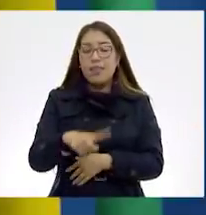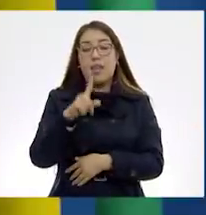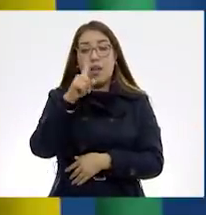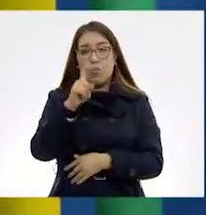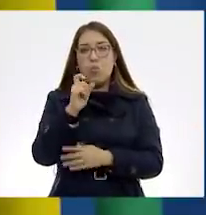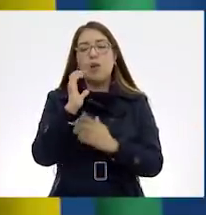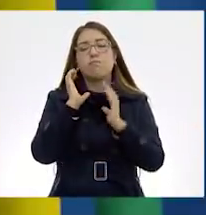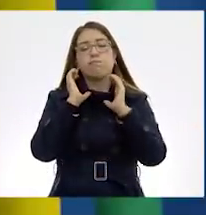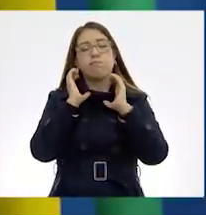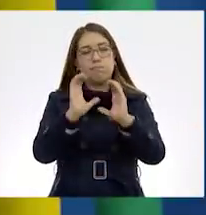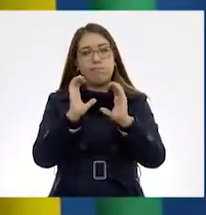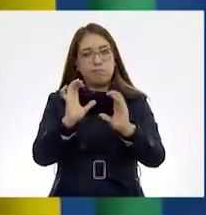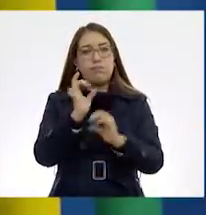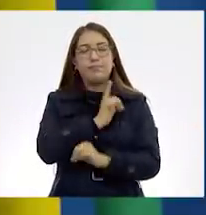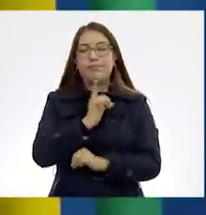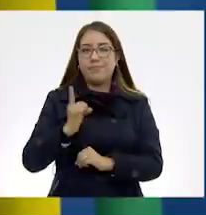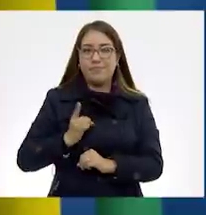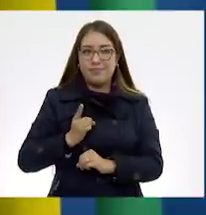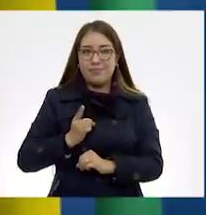del agua.